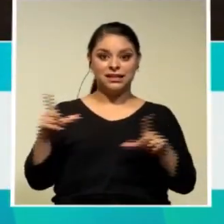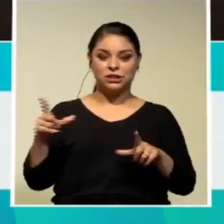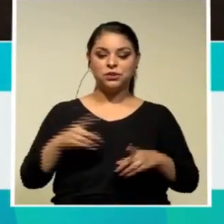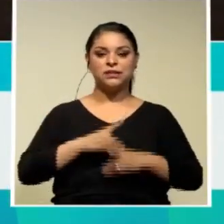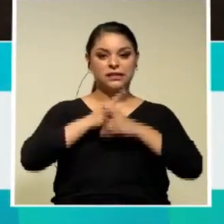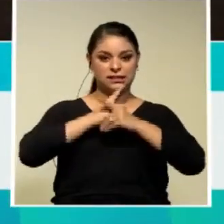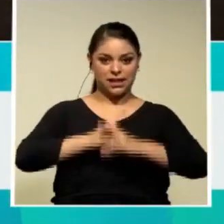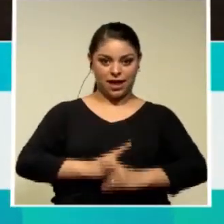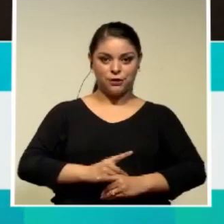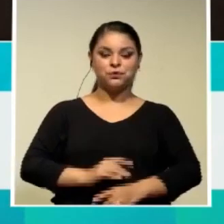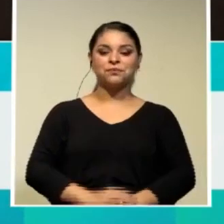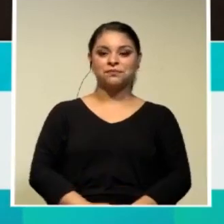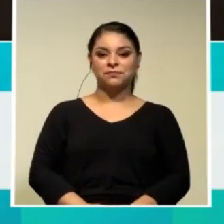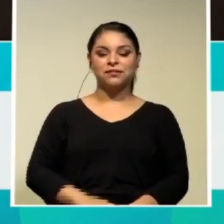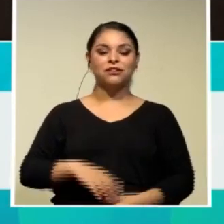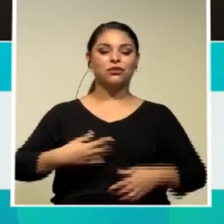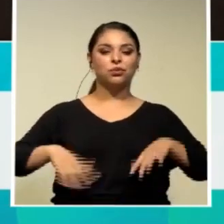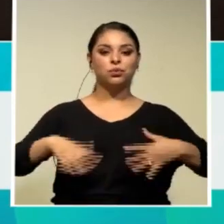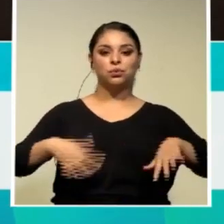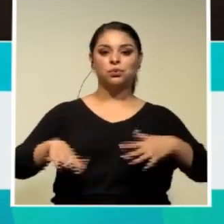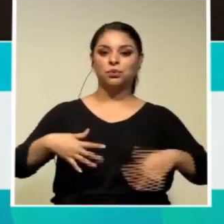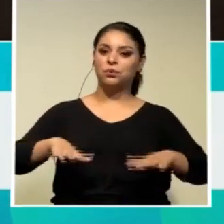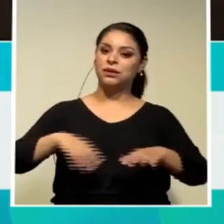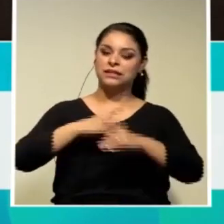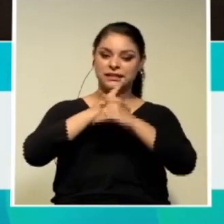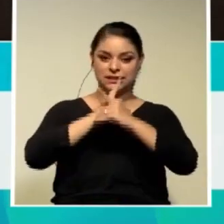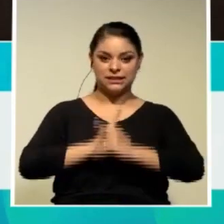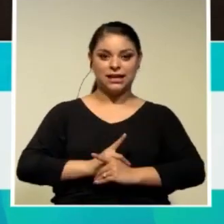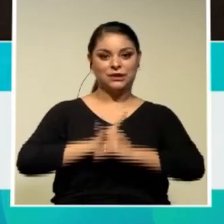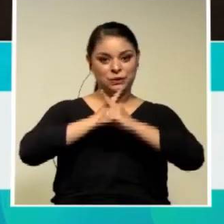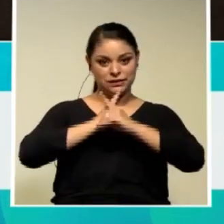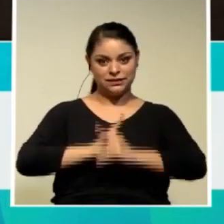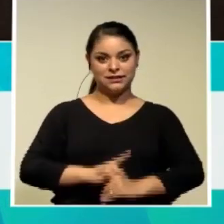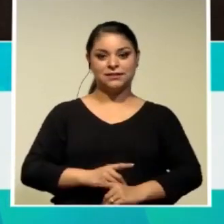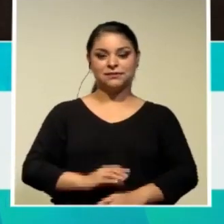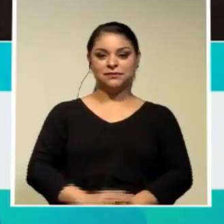descanso! ¡Ay, relajo! ¡Descanso!